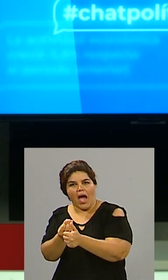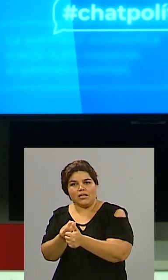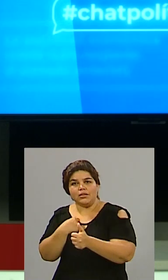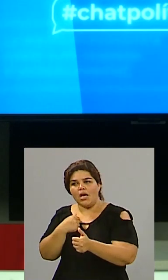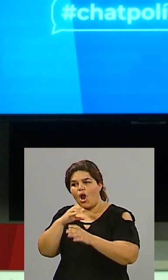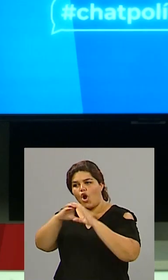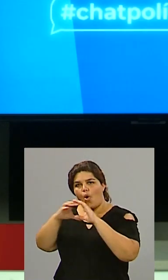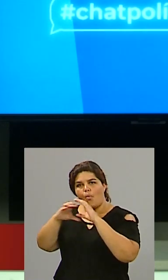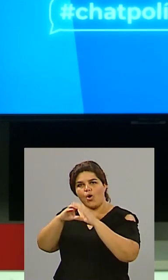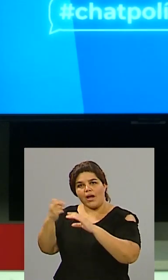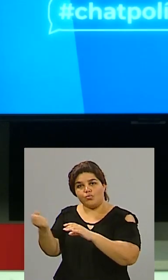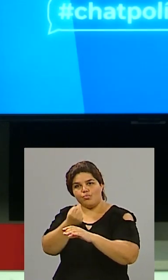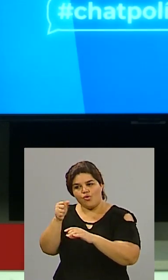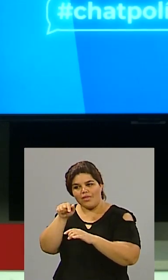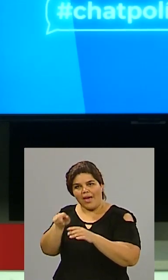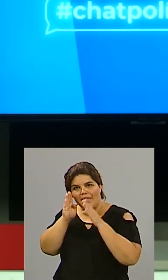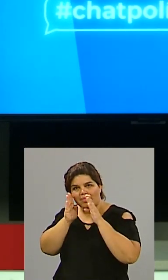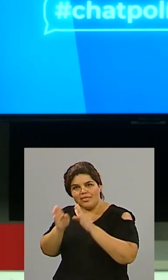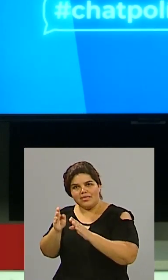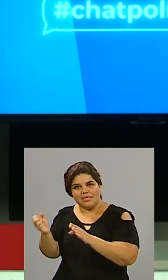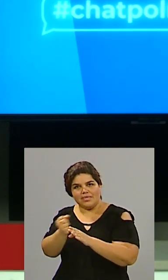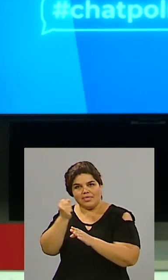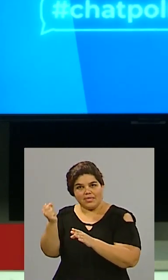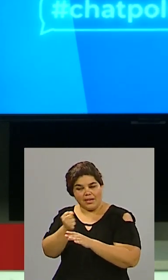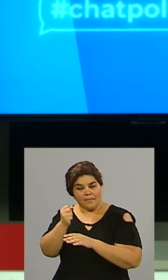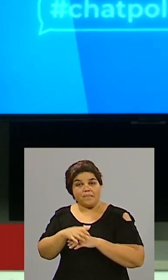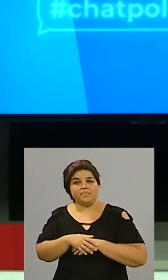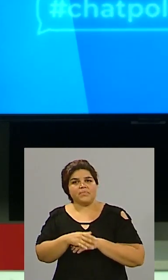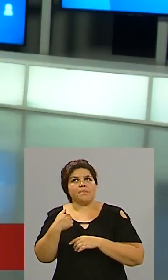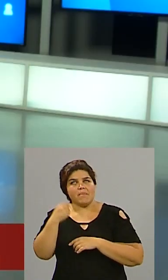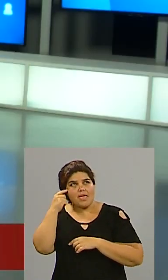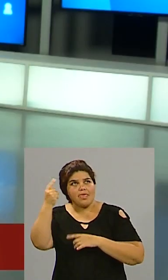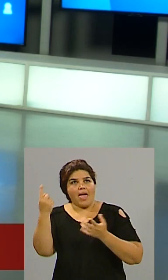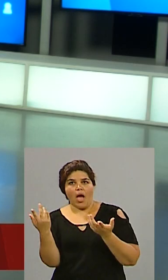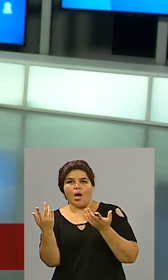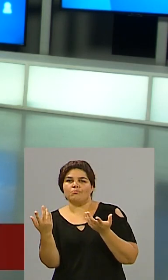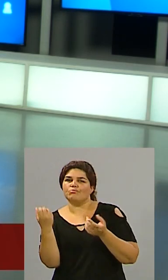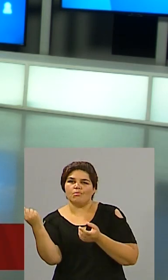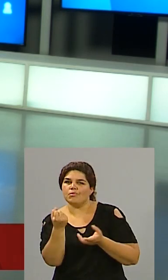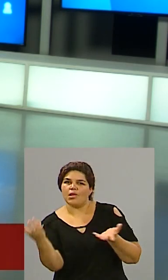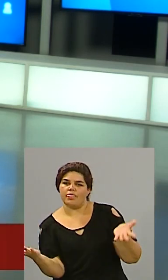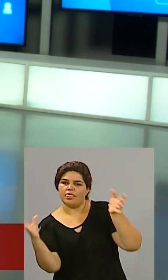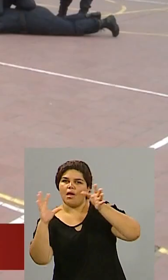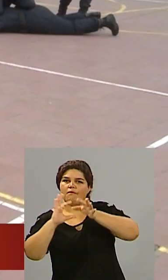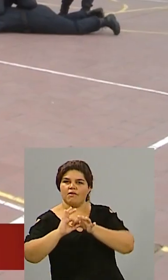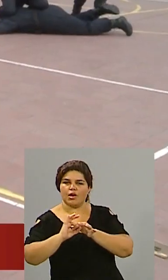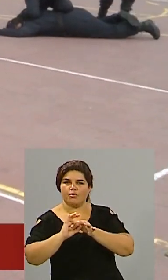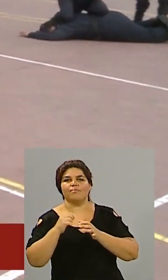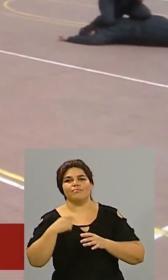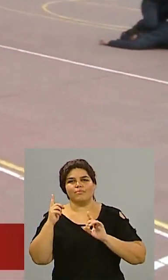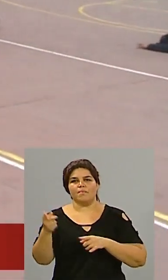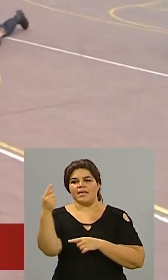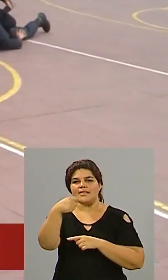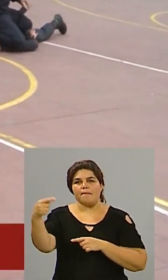importante, ¿no? Entonces, bueno, mi idea es generar una vinculación, pero no con la cotidianidad de las clases